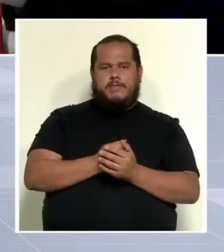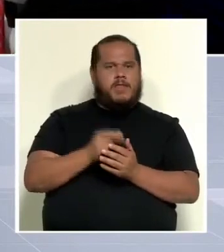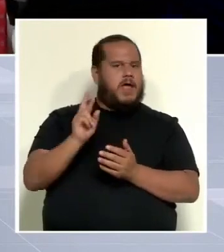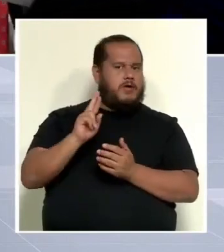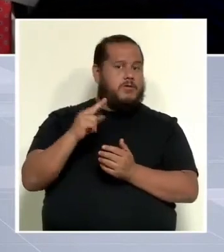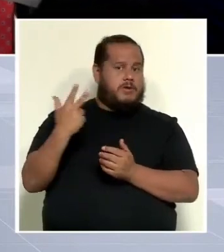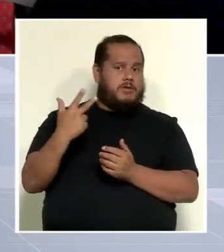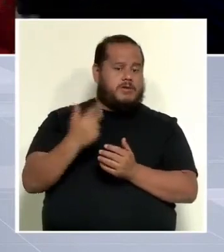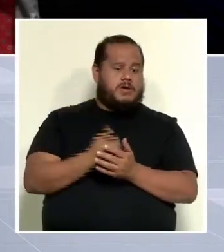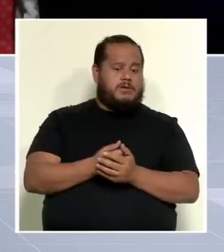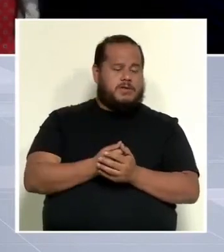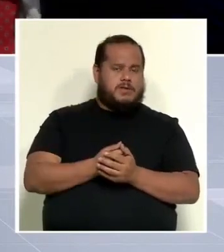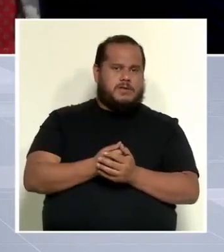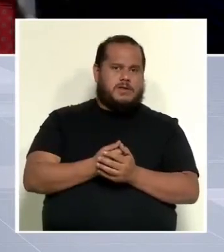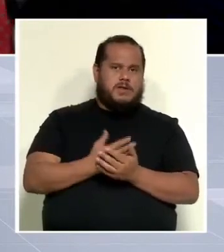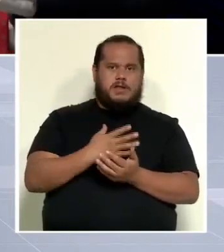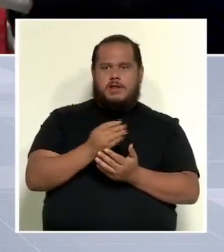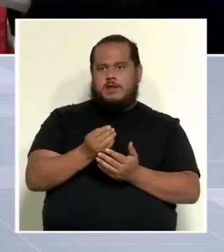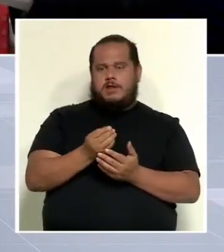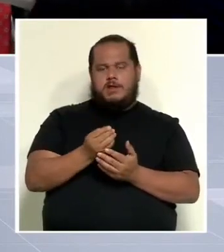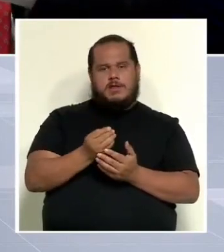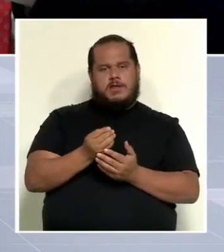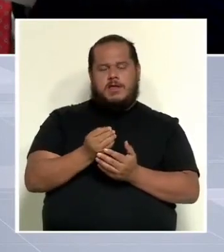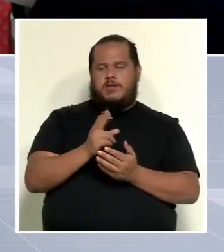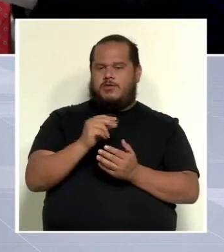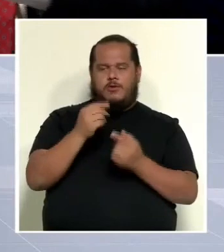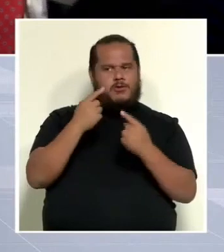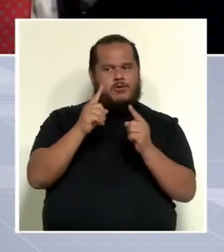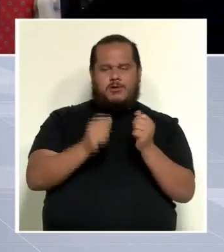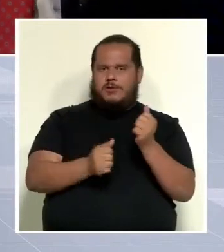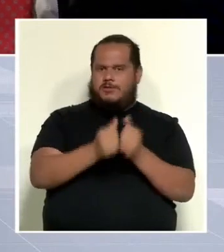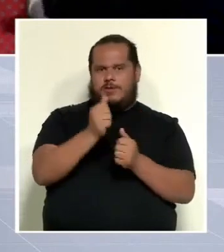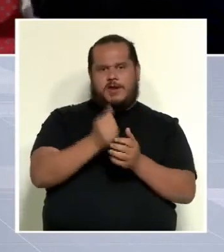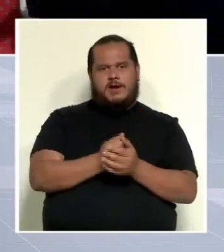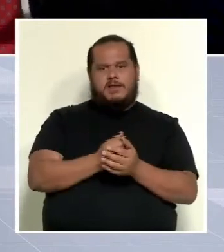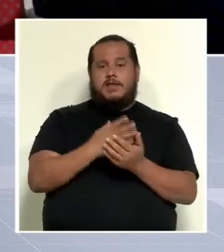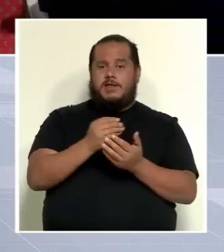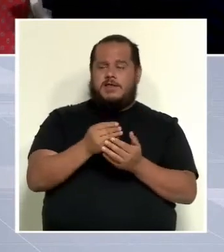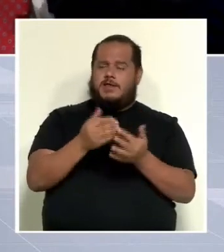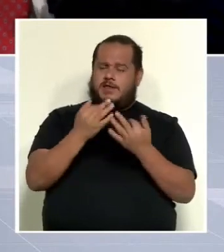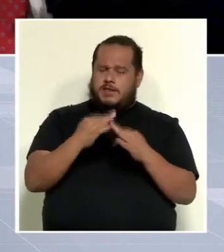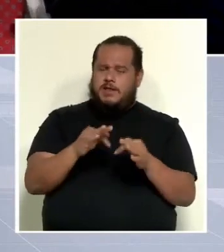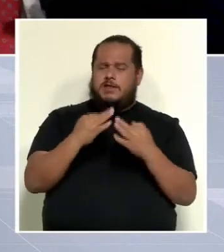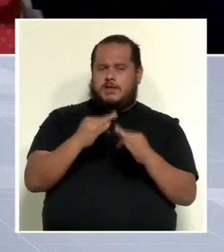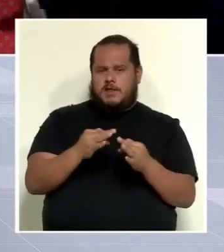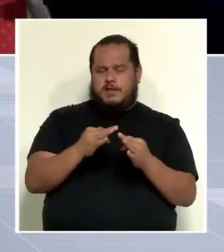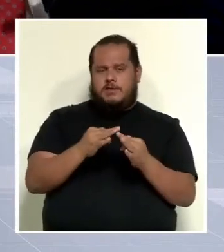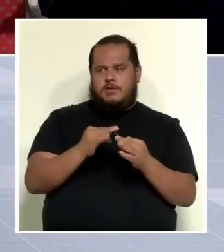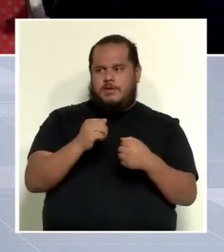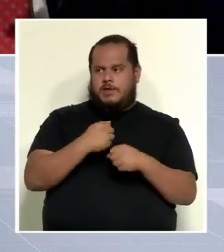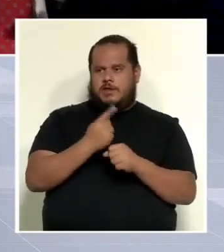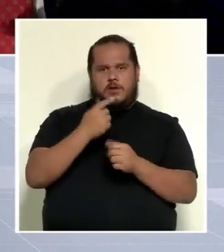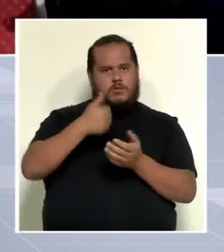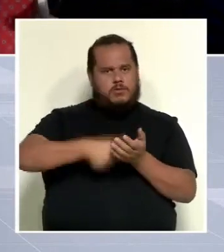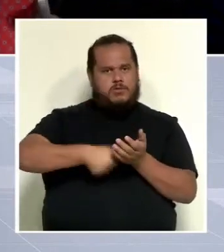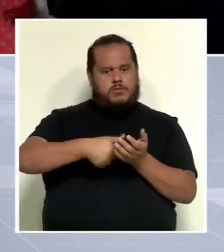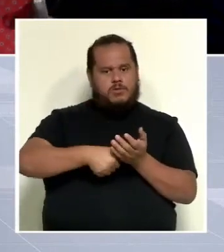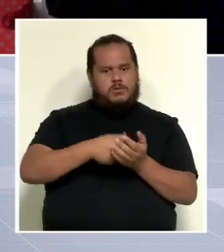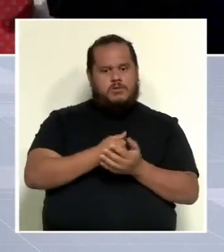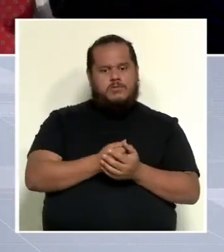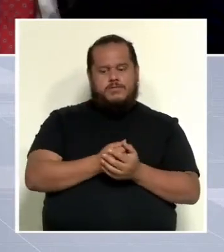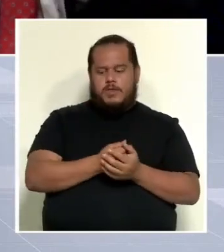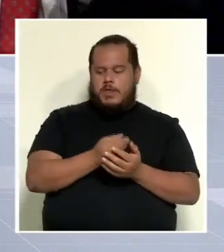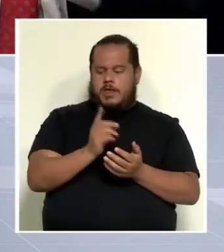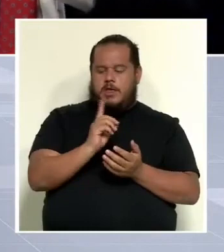don Rodrigo Chávez y que tampoco logra superarlas, y que está tratando de hacer un voto